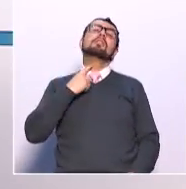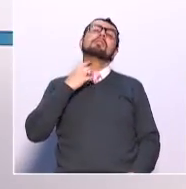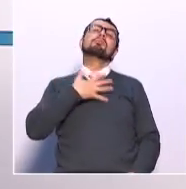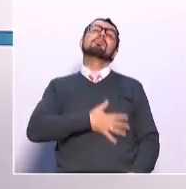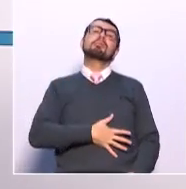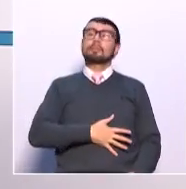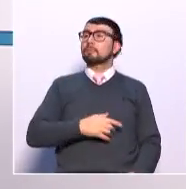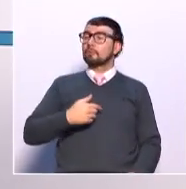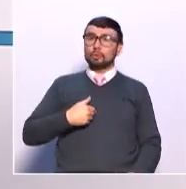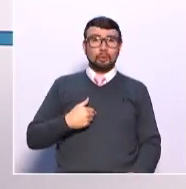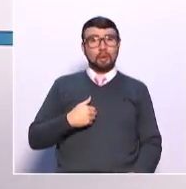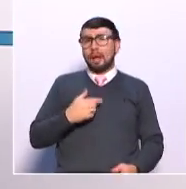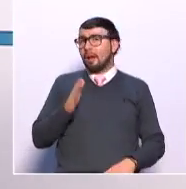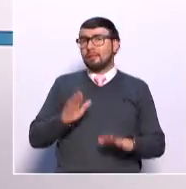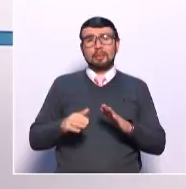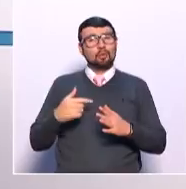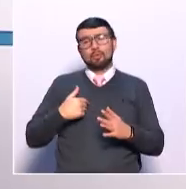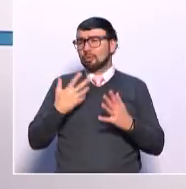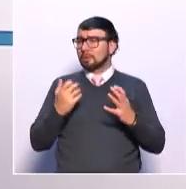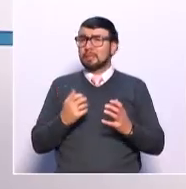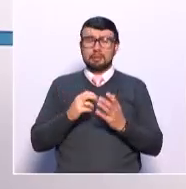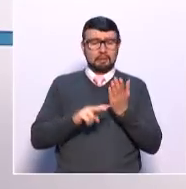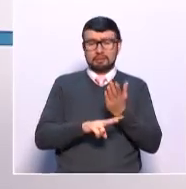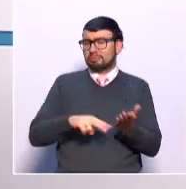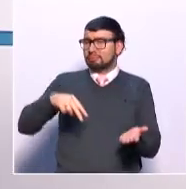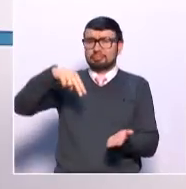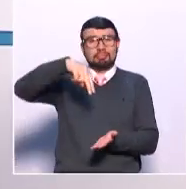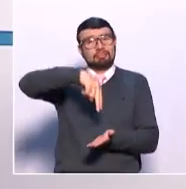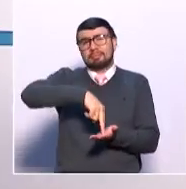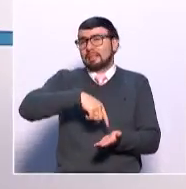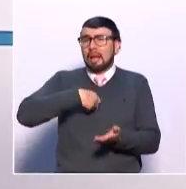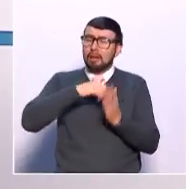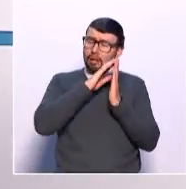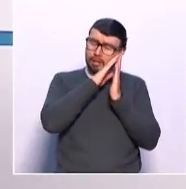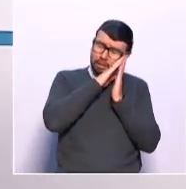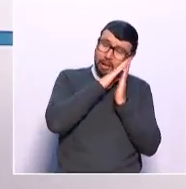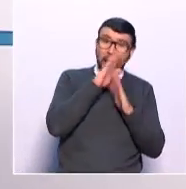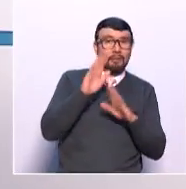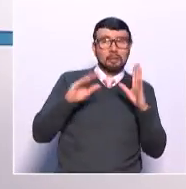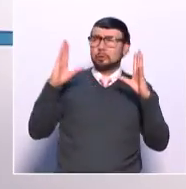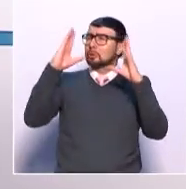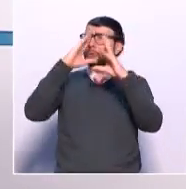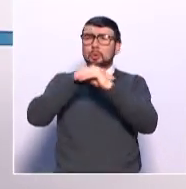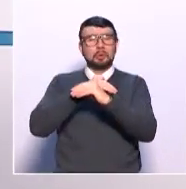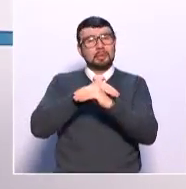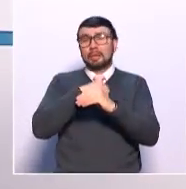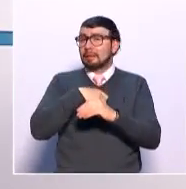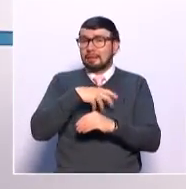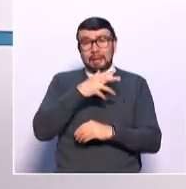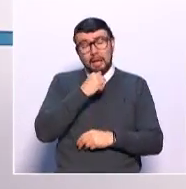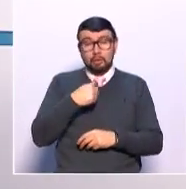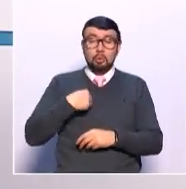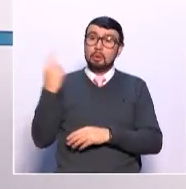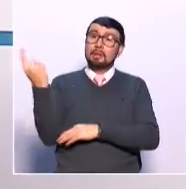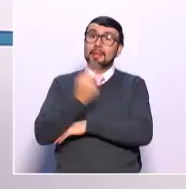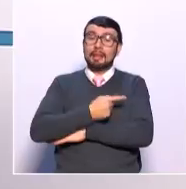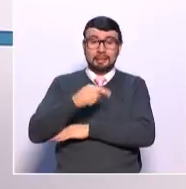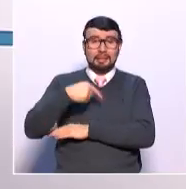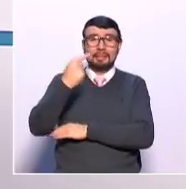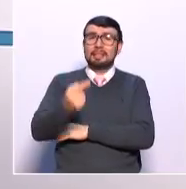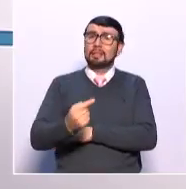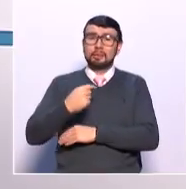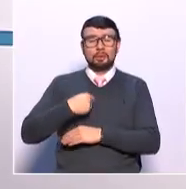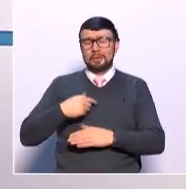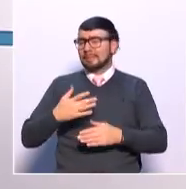levantarme de la cama totalmente desalentada además hay noches que no logro de conciliar el sueño y el día siguiente me siento fatal qué debo hacer eso lo